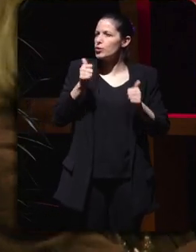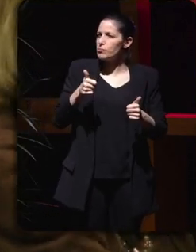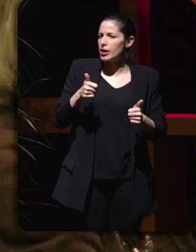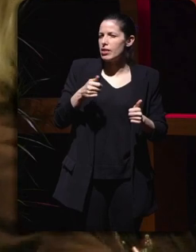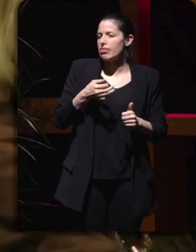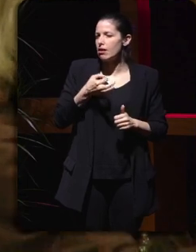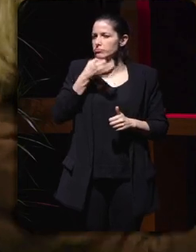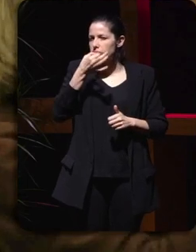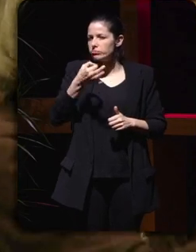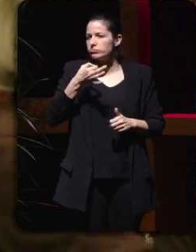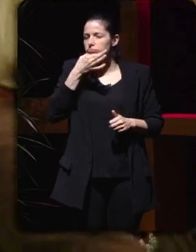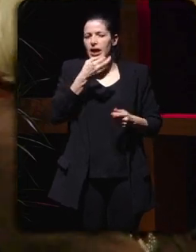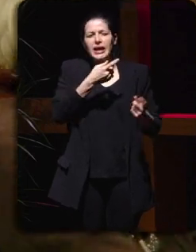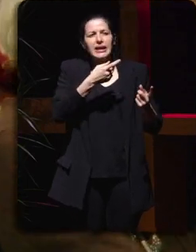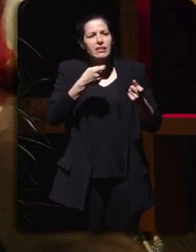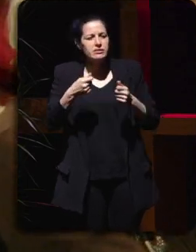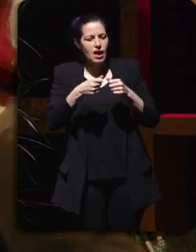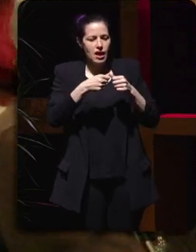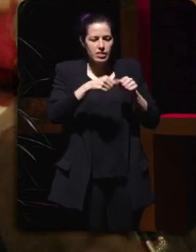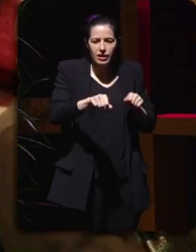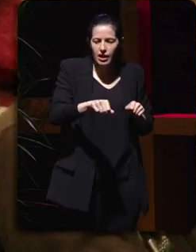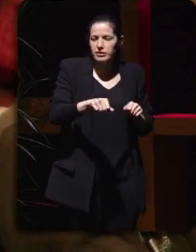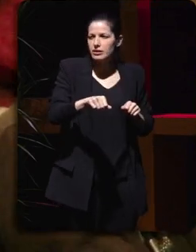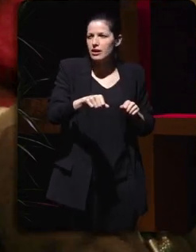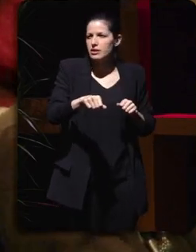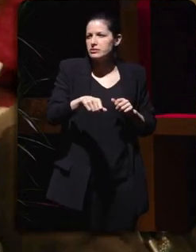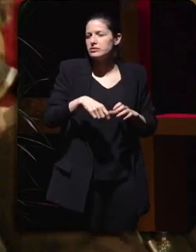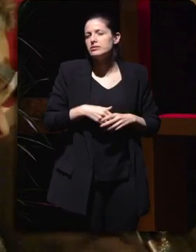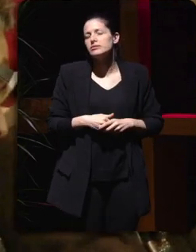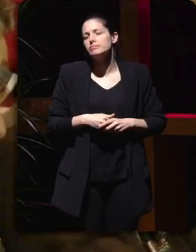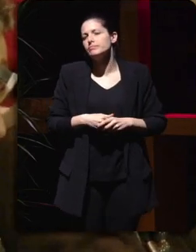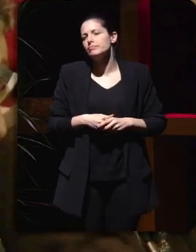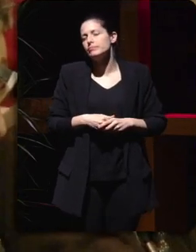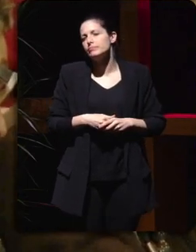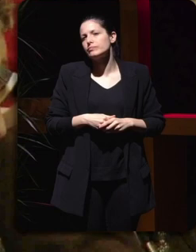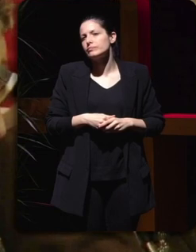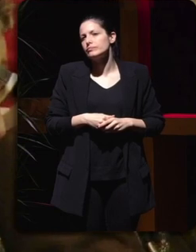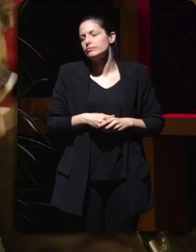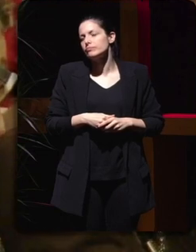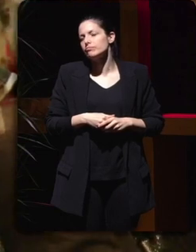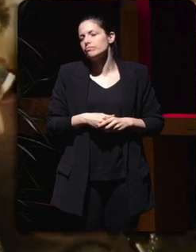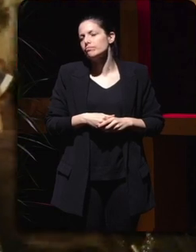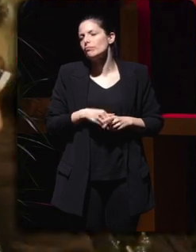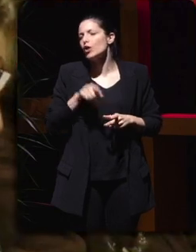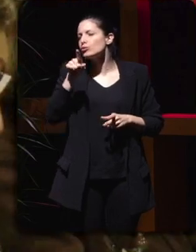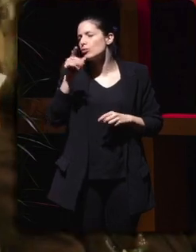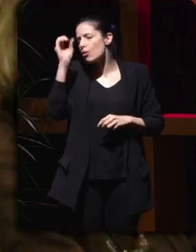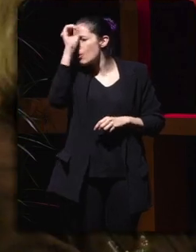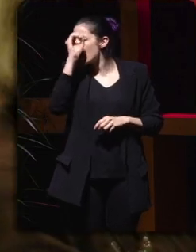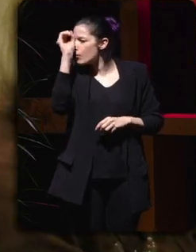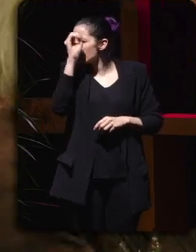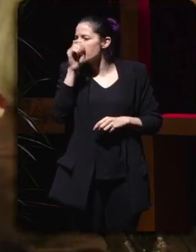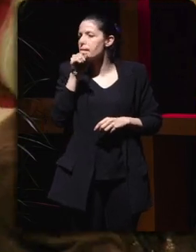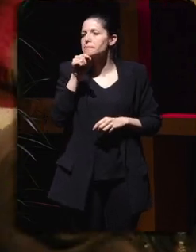de la necesidad de las etiquetas actualmente y el identitarismo que hay no por si no crees quizá que